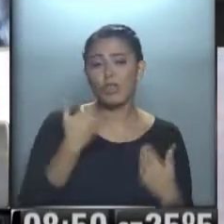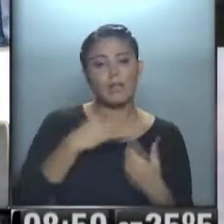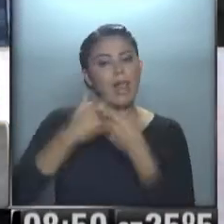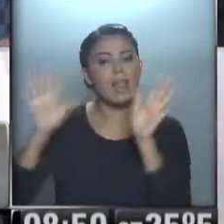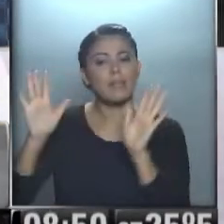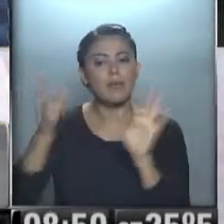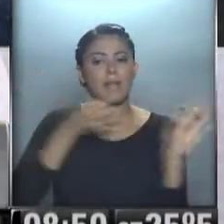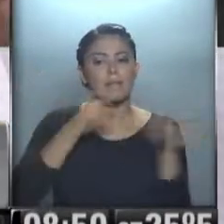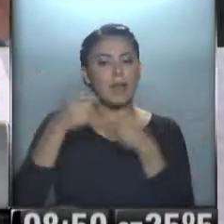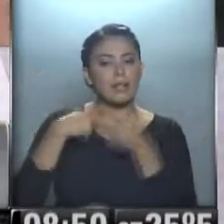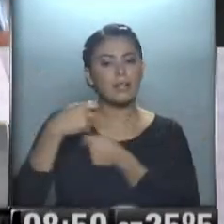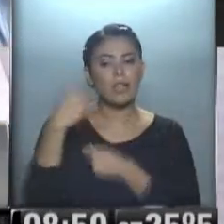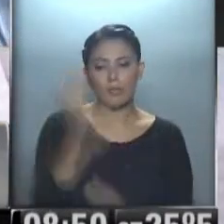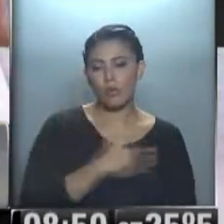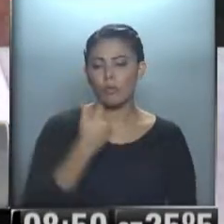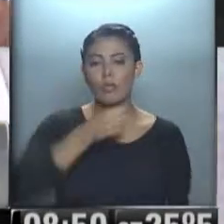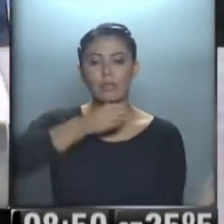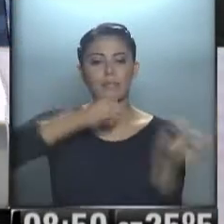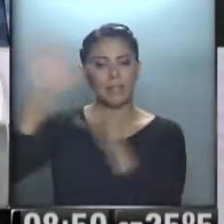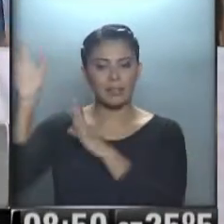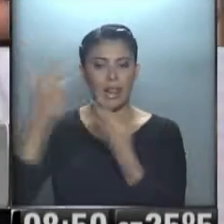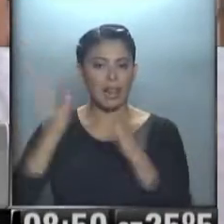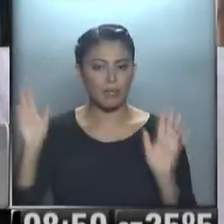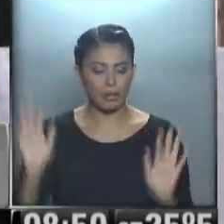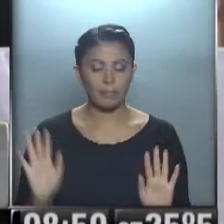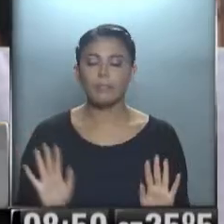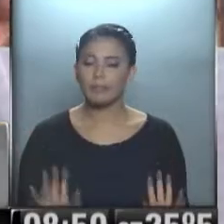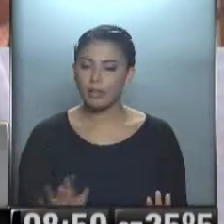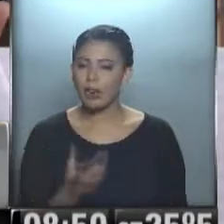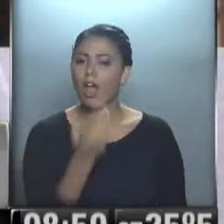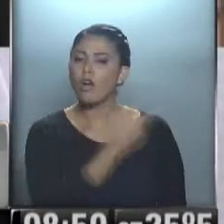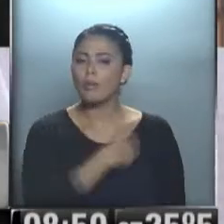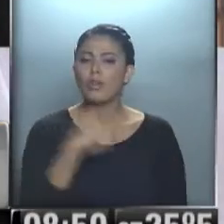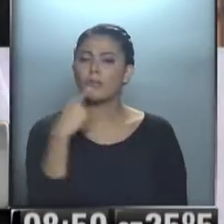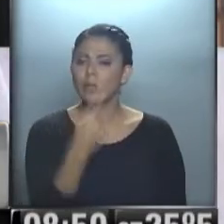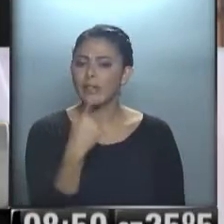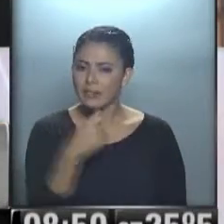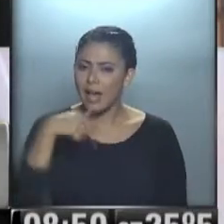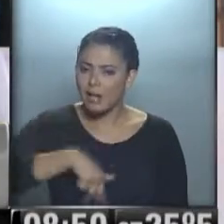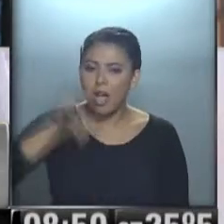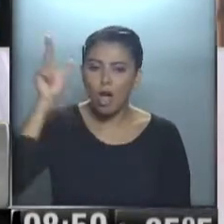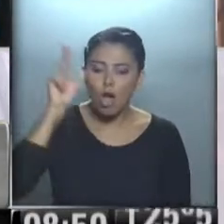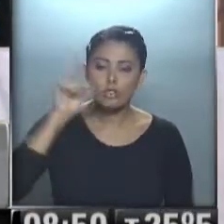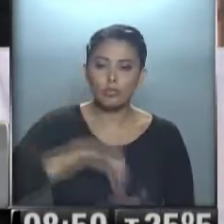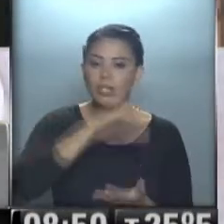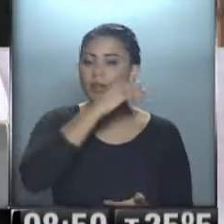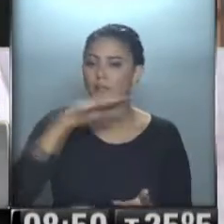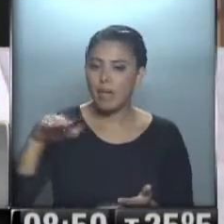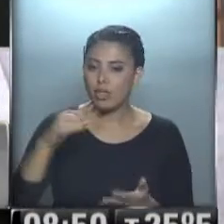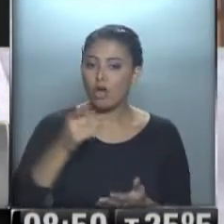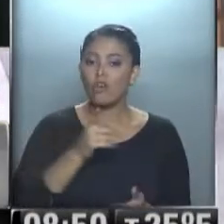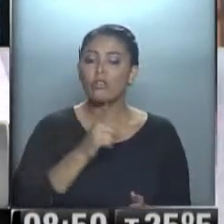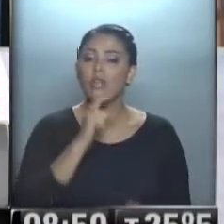para que los productores puedan exportar libremente qué es lo que pregunta el gobierno aquí hay ocho millones y medio de toneladas declaradas